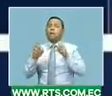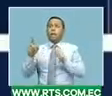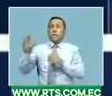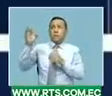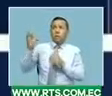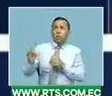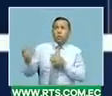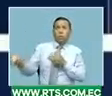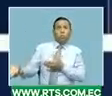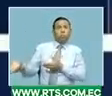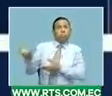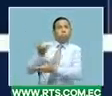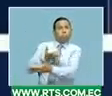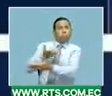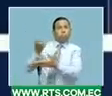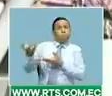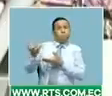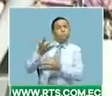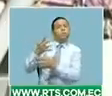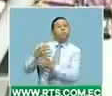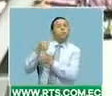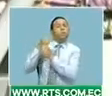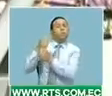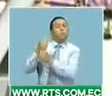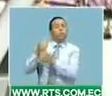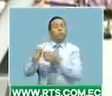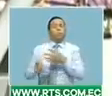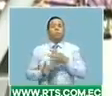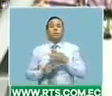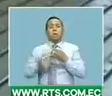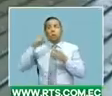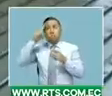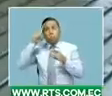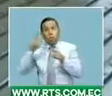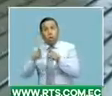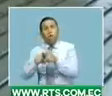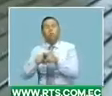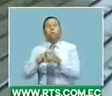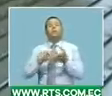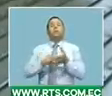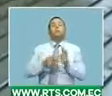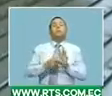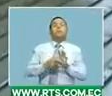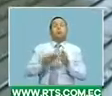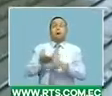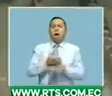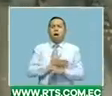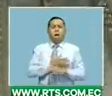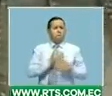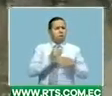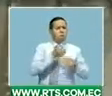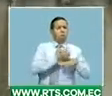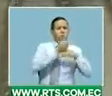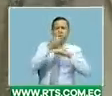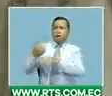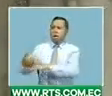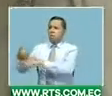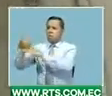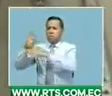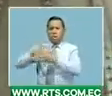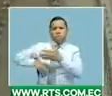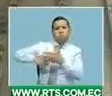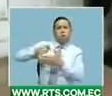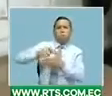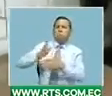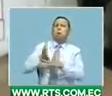un intercambio justo y seguro. Pues al ser un acuerdo previo, no se necesitará de la aprobación de los parlamentos, lo que hace que este proceso sea mucho